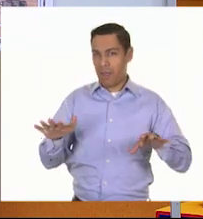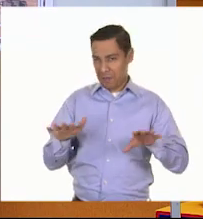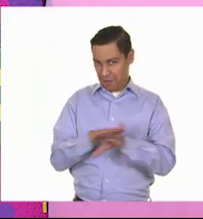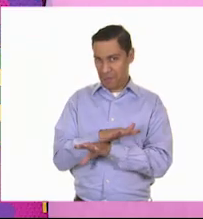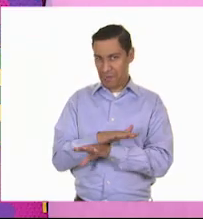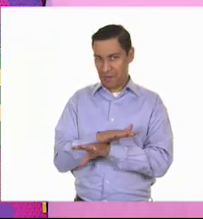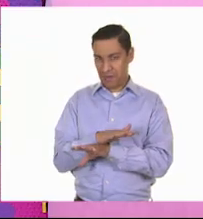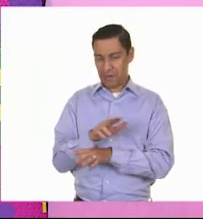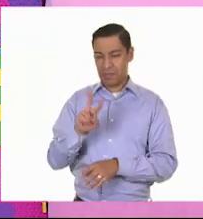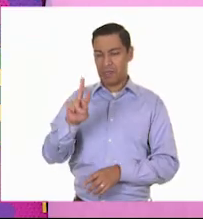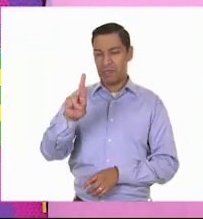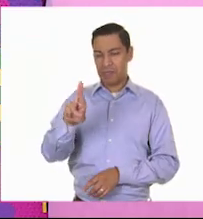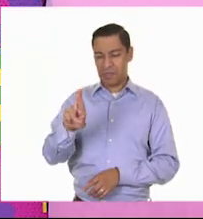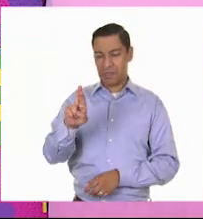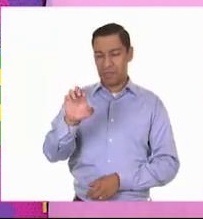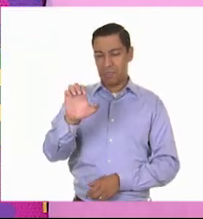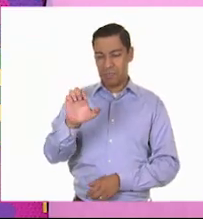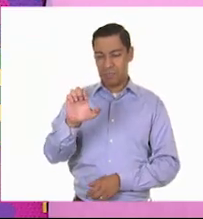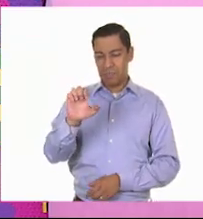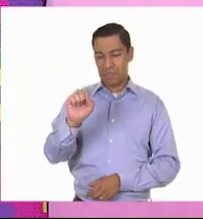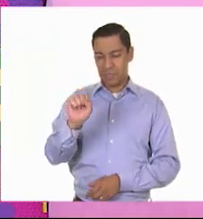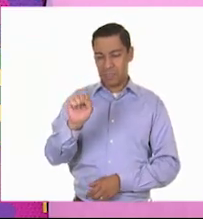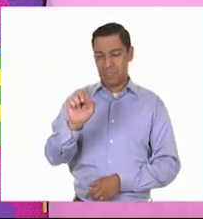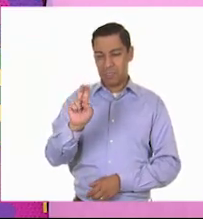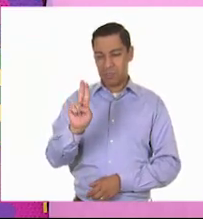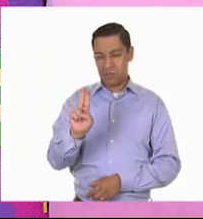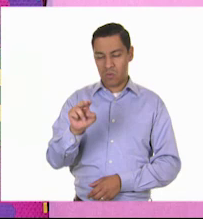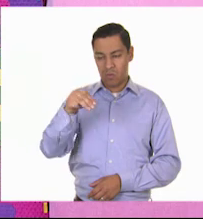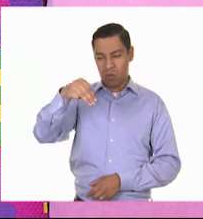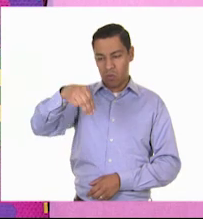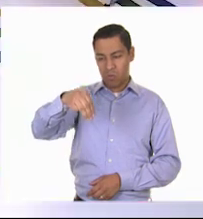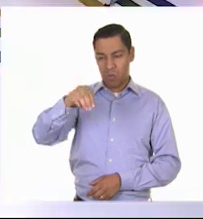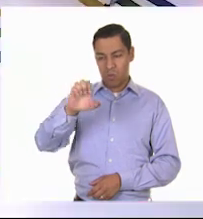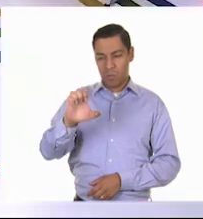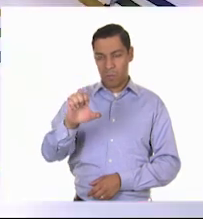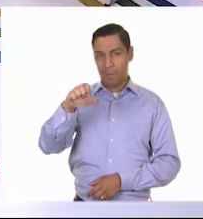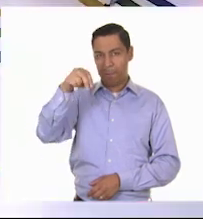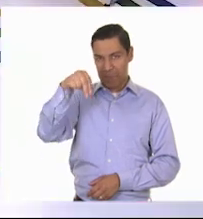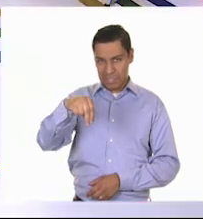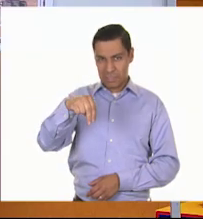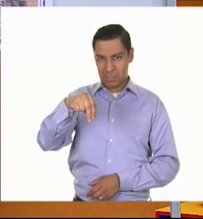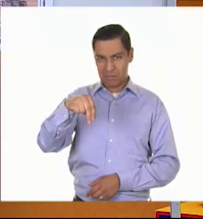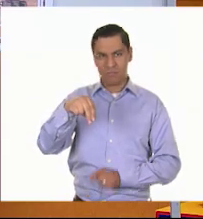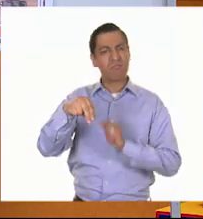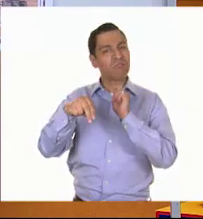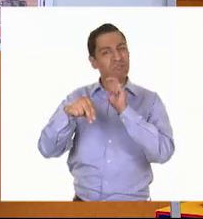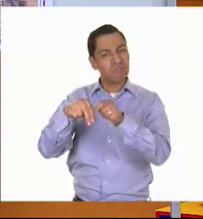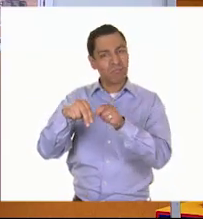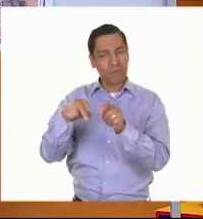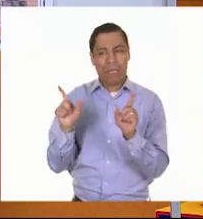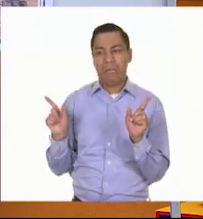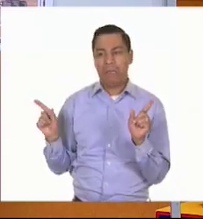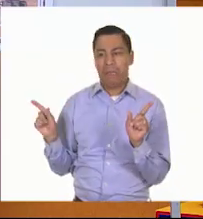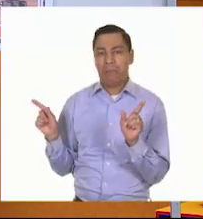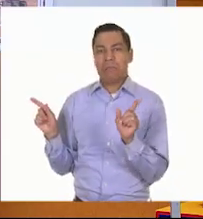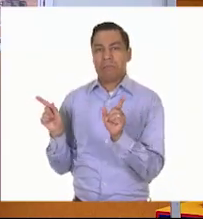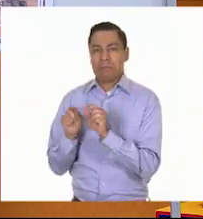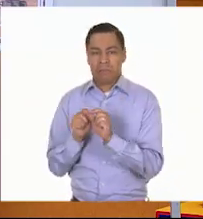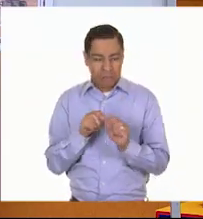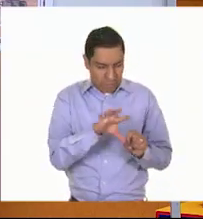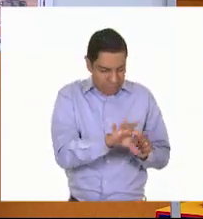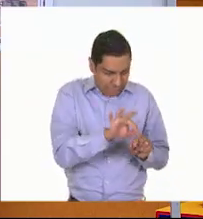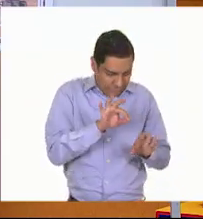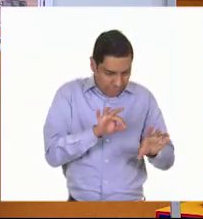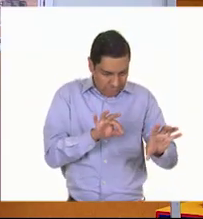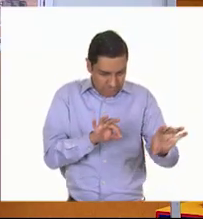Sí, claro que quiero. A ver, ¿dónde empezamos? ¿Cómo le hacemos? Muy bien, así como lo hizo Tina, debemos de identificar